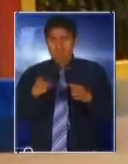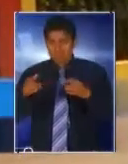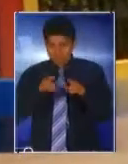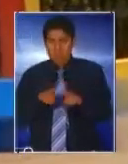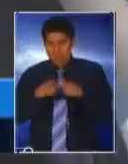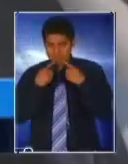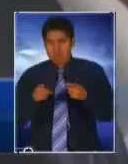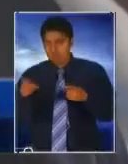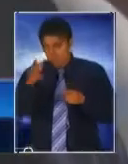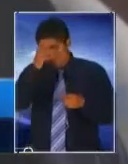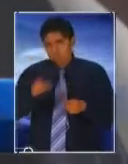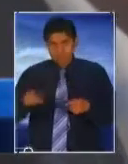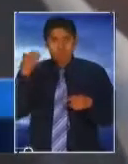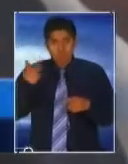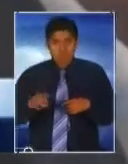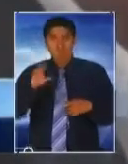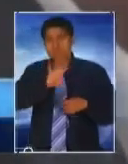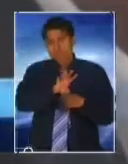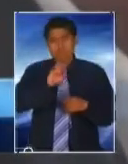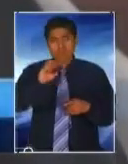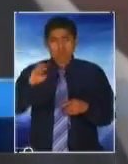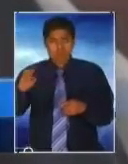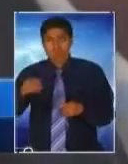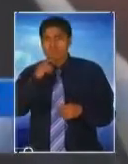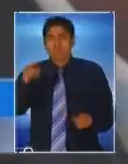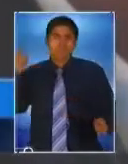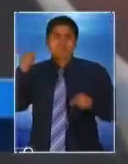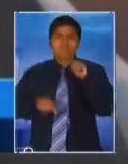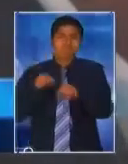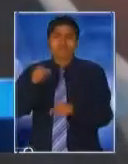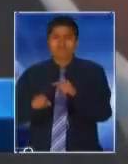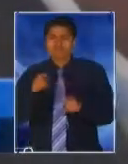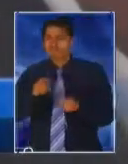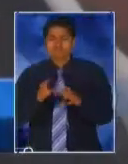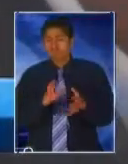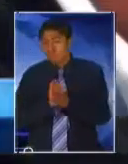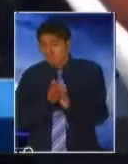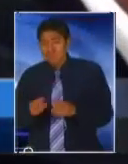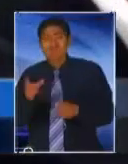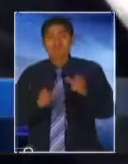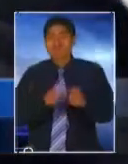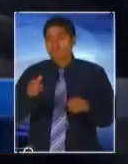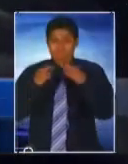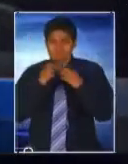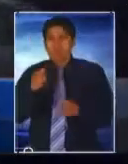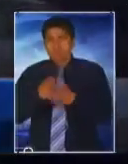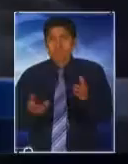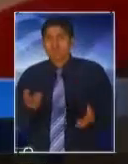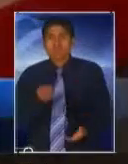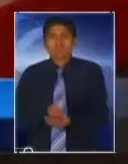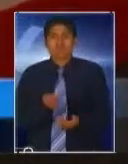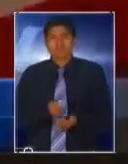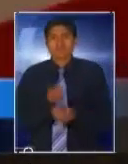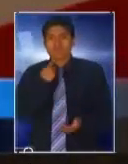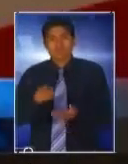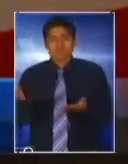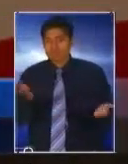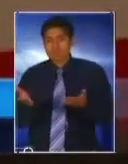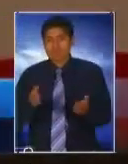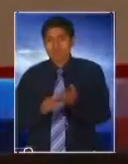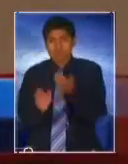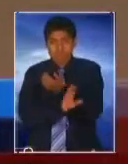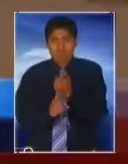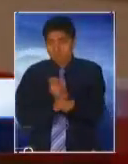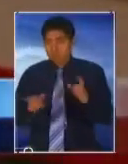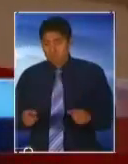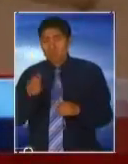informó que en cusco son 400 los acusados corrupción funcionarios públicos que adeudan por el servicio de